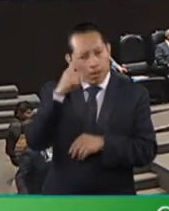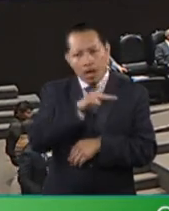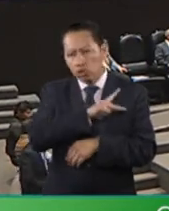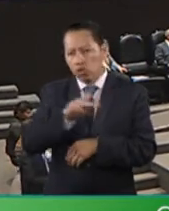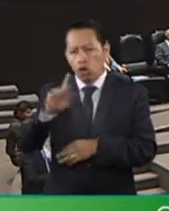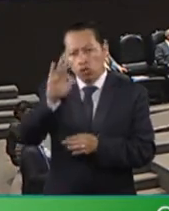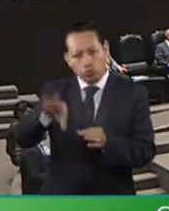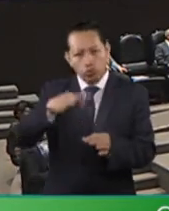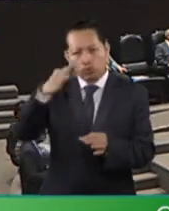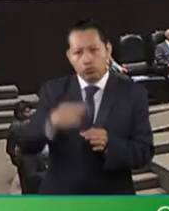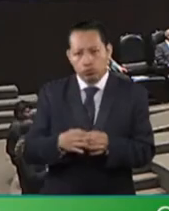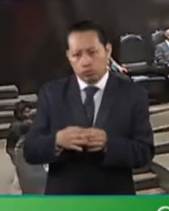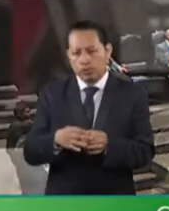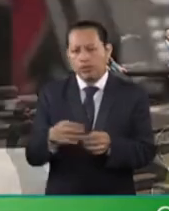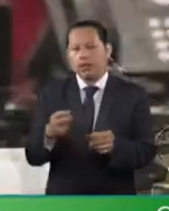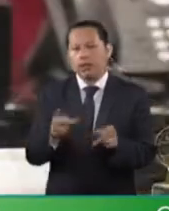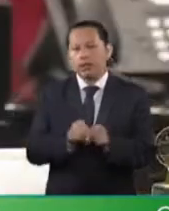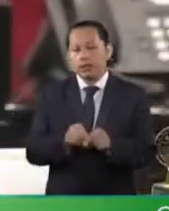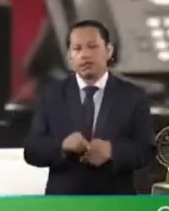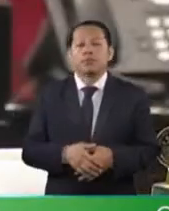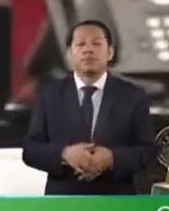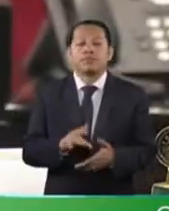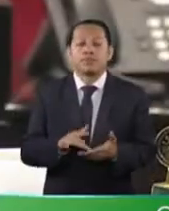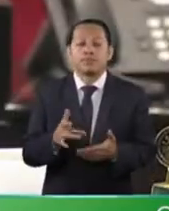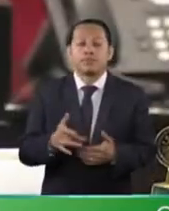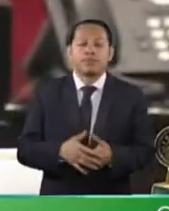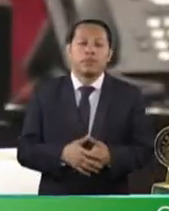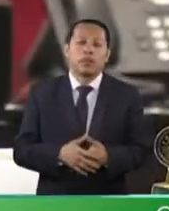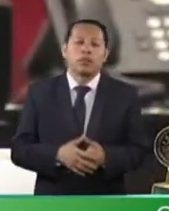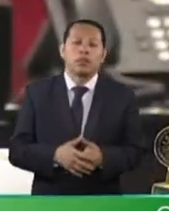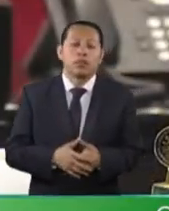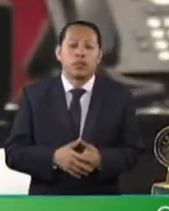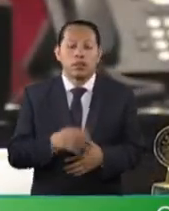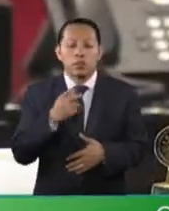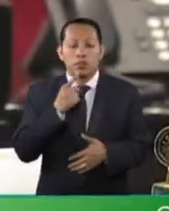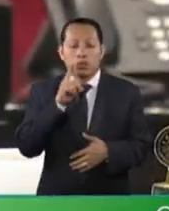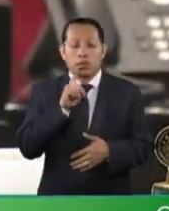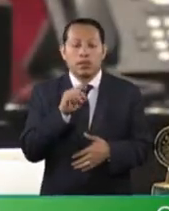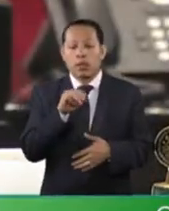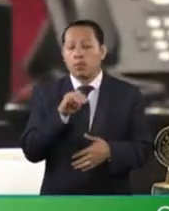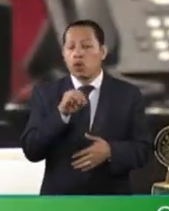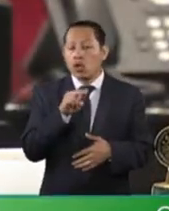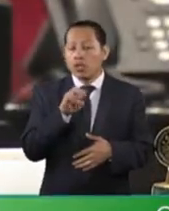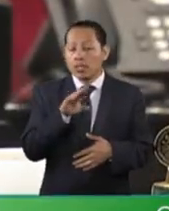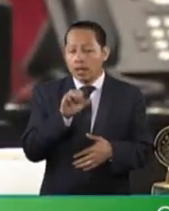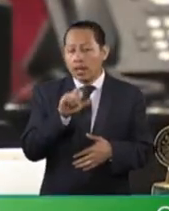Es cuanto. Gracias. La diputada Mónica Elizabeth Sandoval Hernández, del PRI.